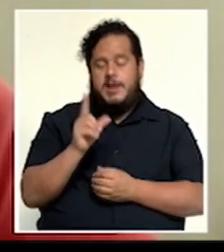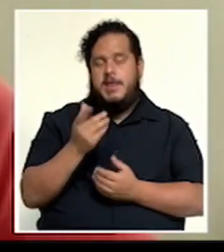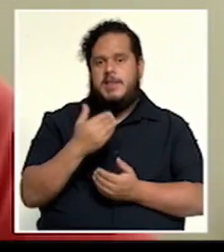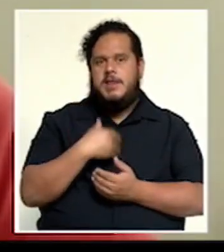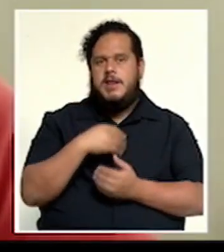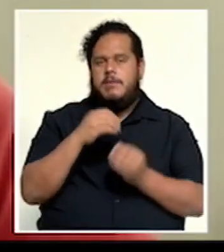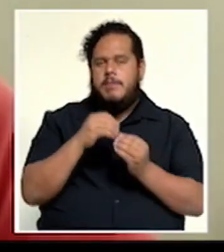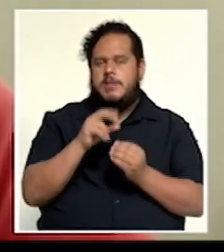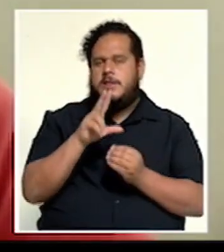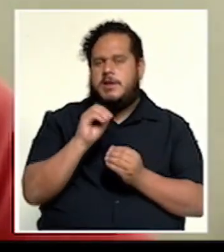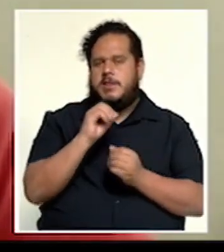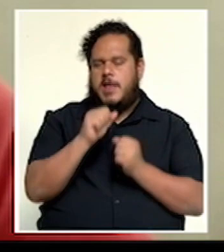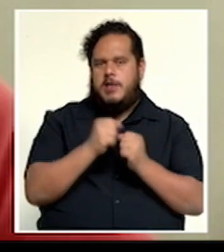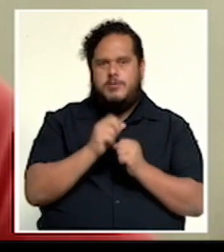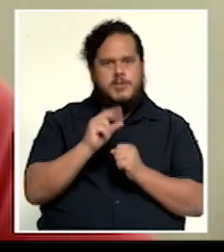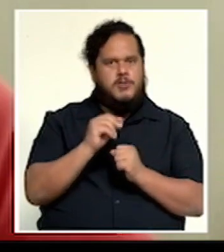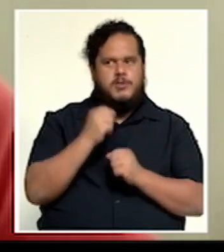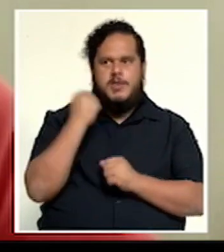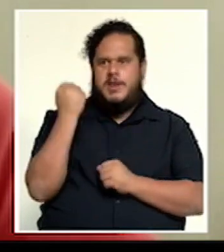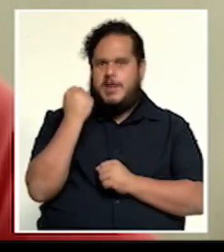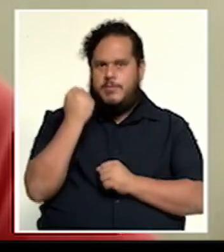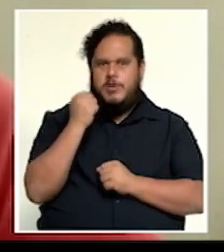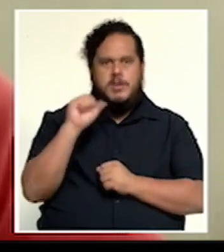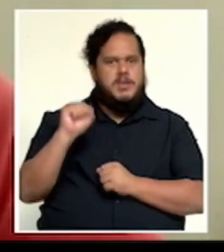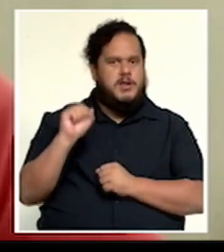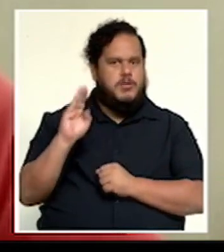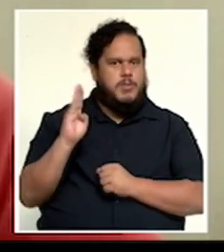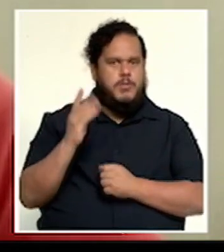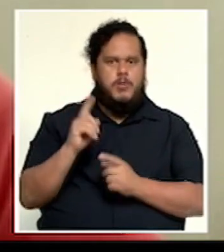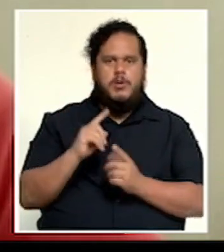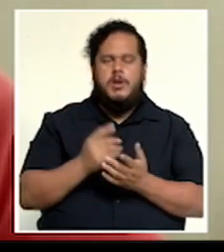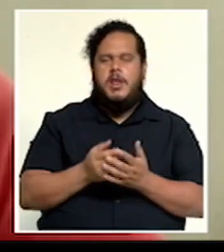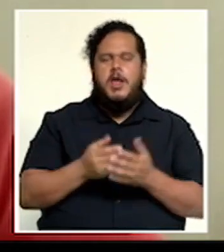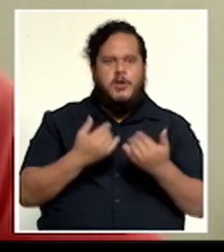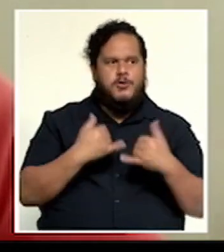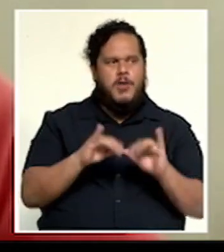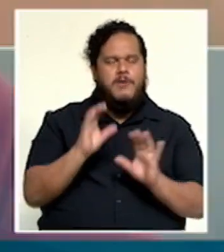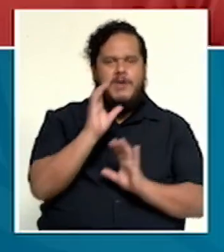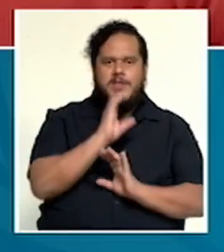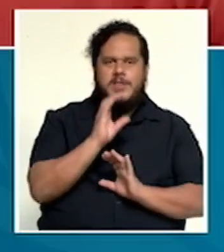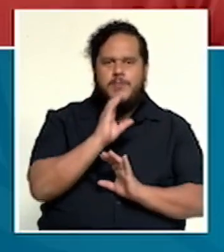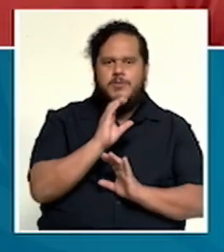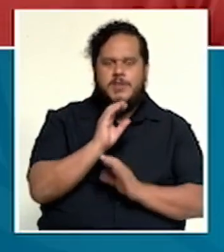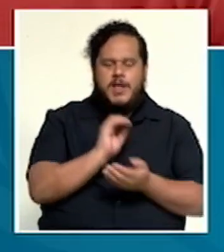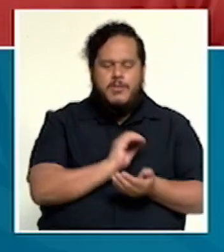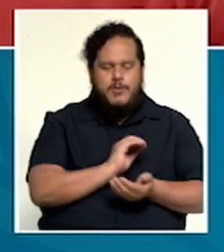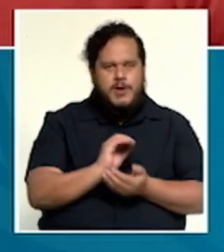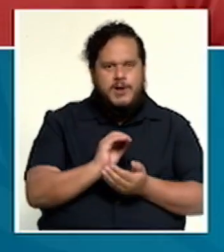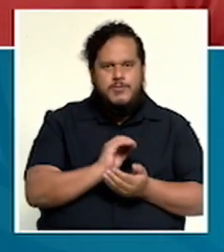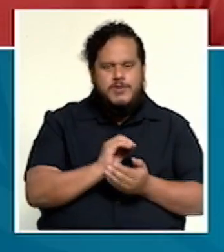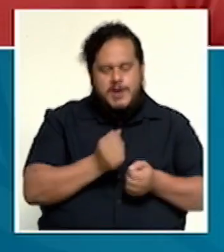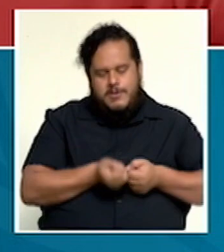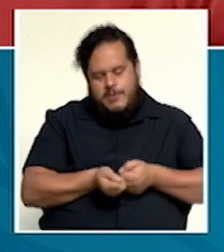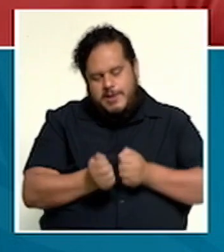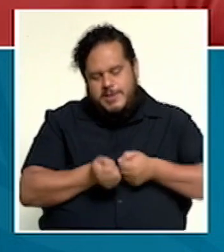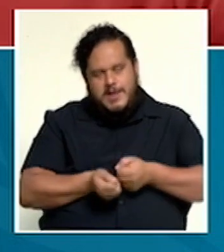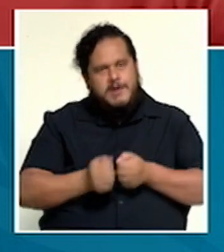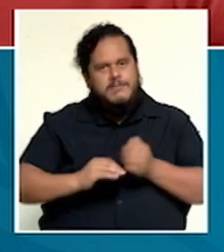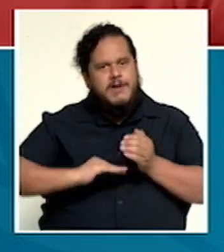de 30 años de no ser campeones del Super Bowl, pero que todavía están buscando sus muñecos en el